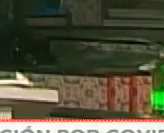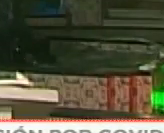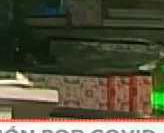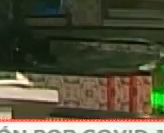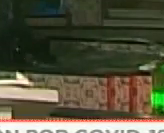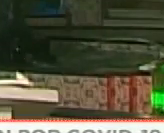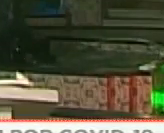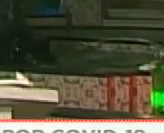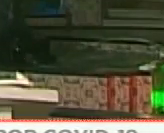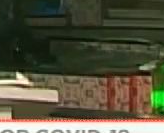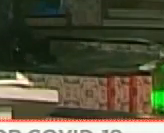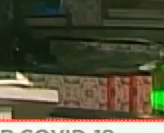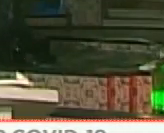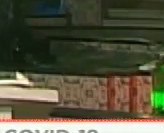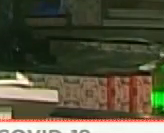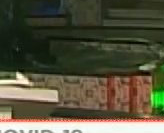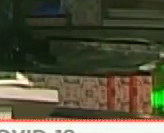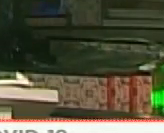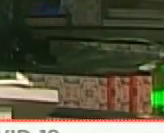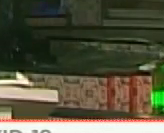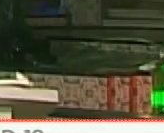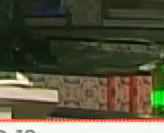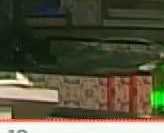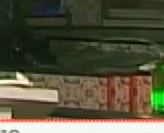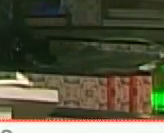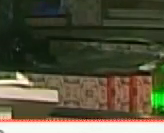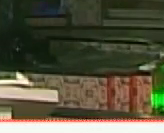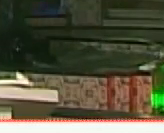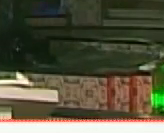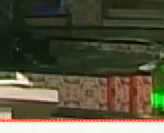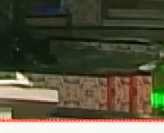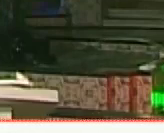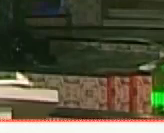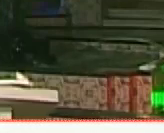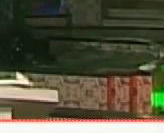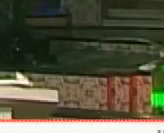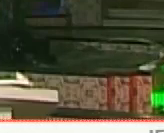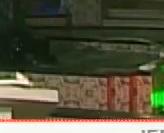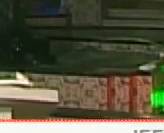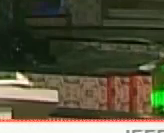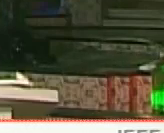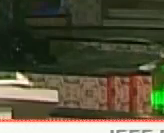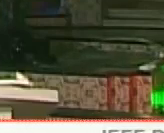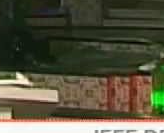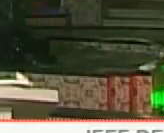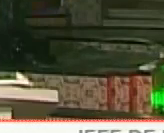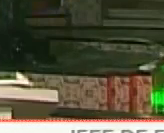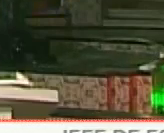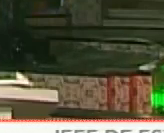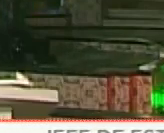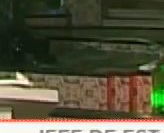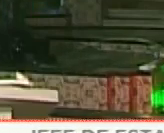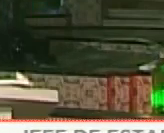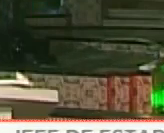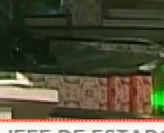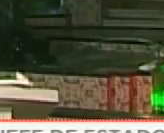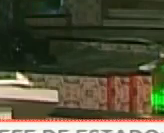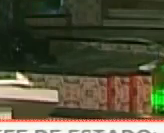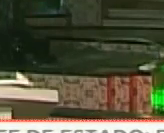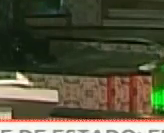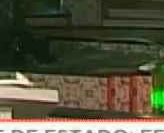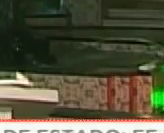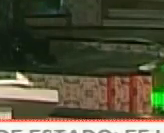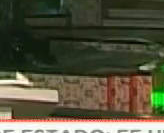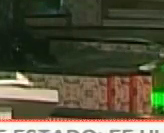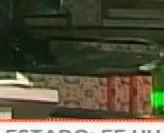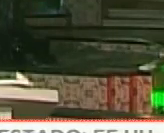paracetamol, cloroquina, antivirales, para atender a todos los pacientes que se presenten con infección por COVID-19.